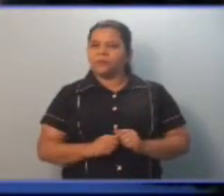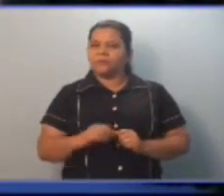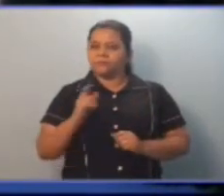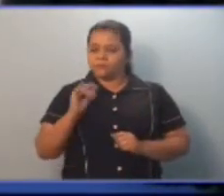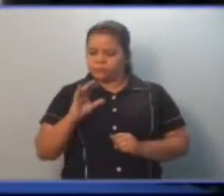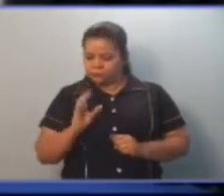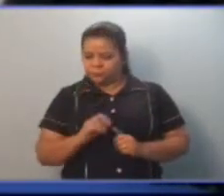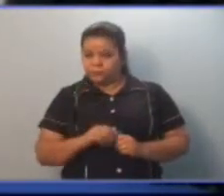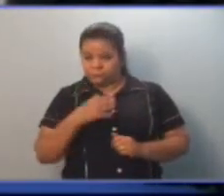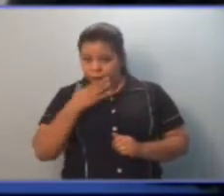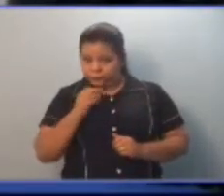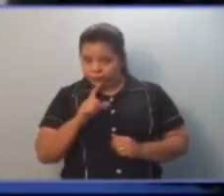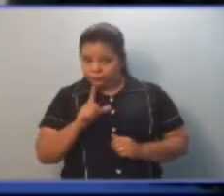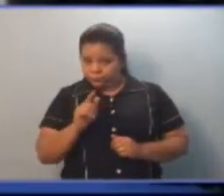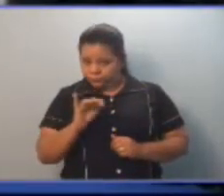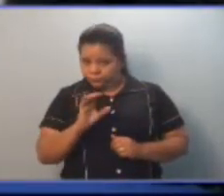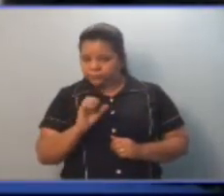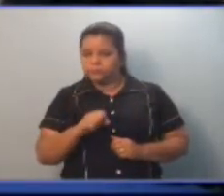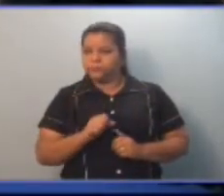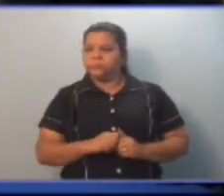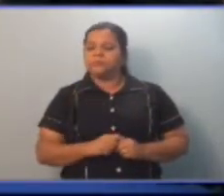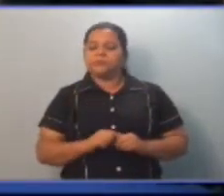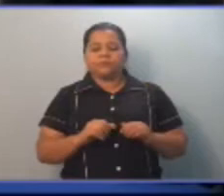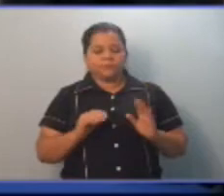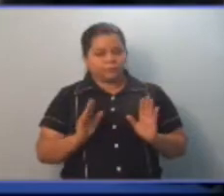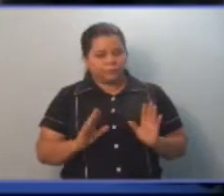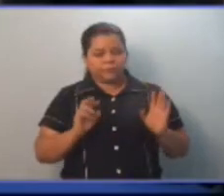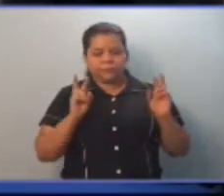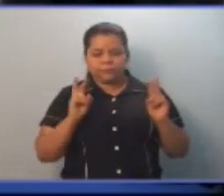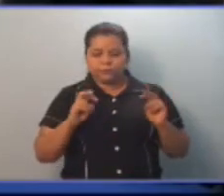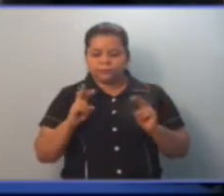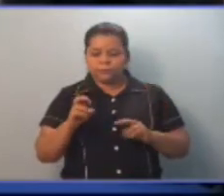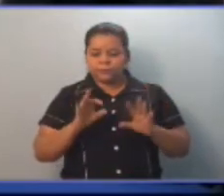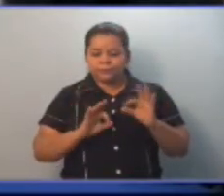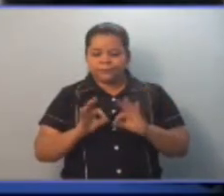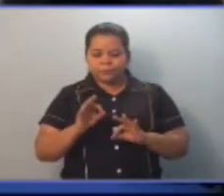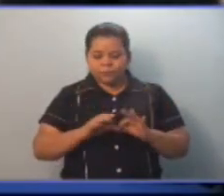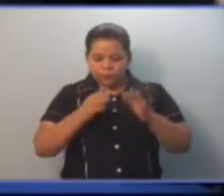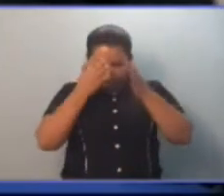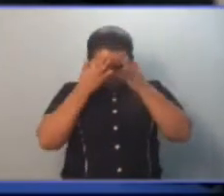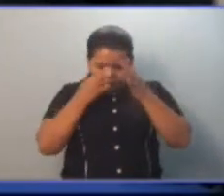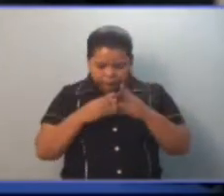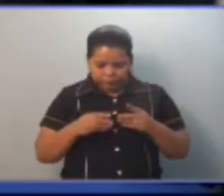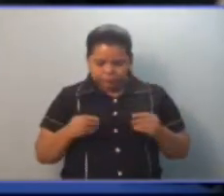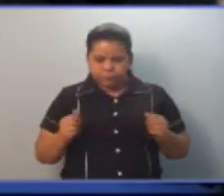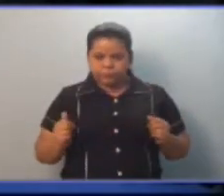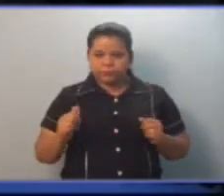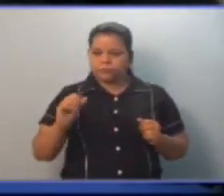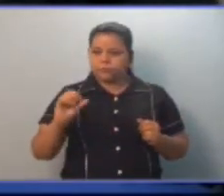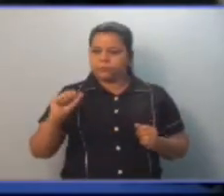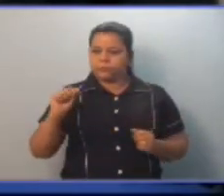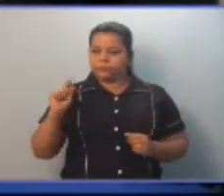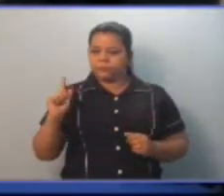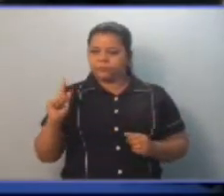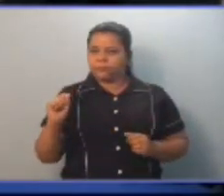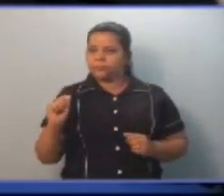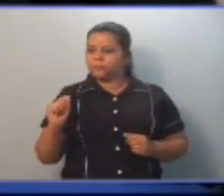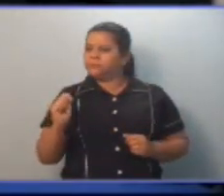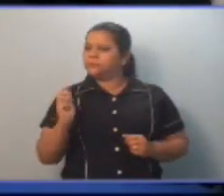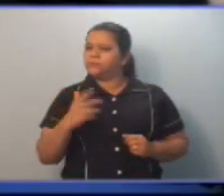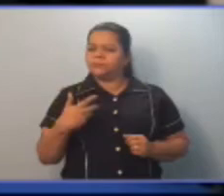licenciado, ¿verdad? Sí, sí. Sobre el tema de algunas resoluciones de la sala, no